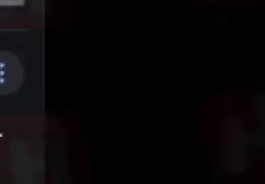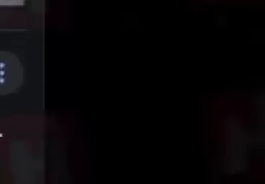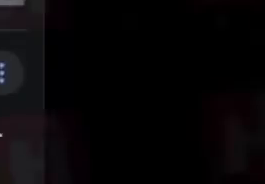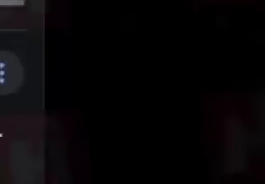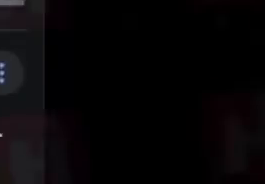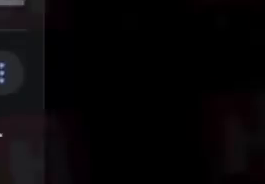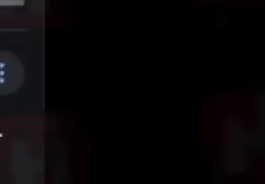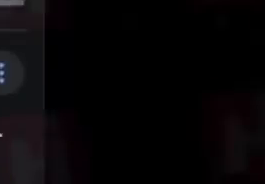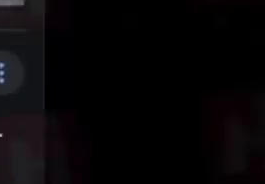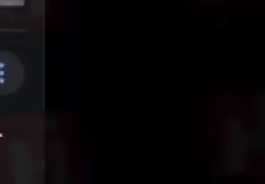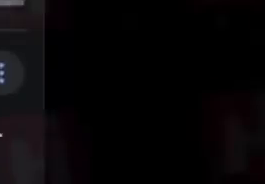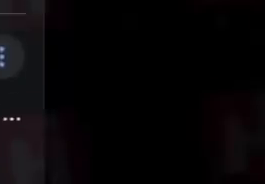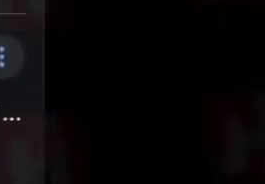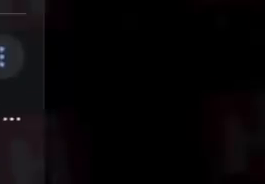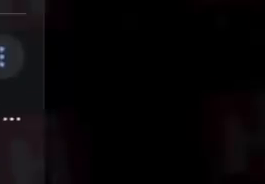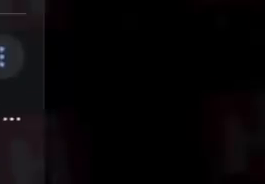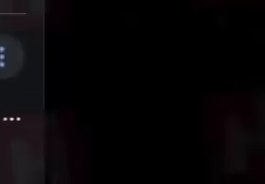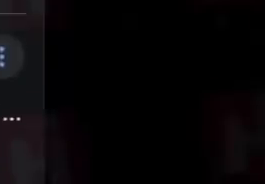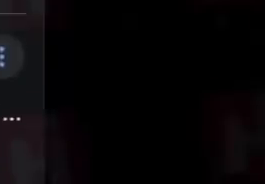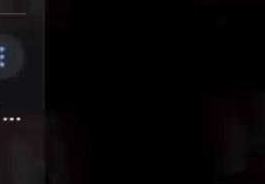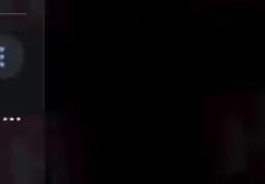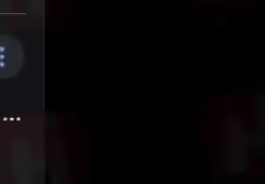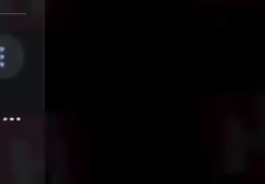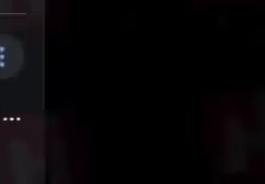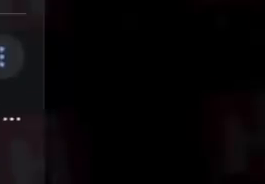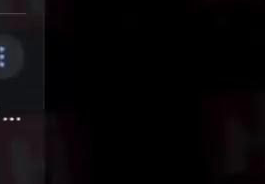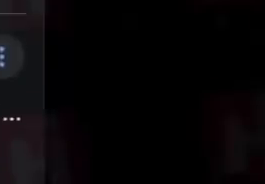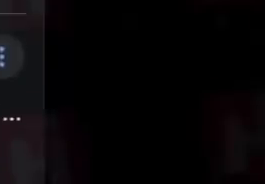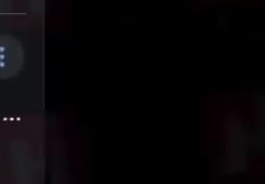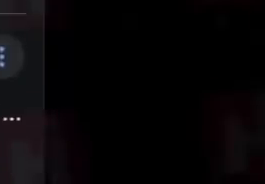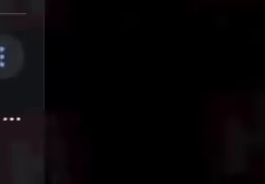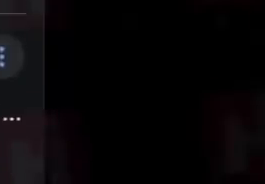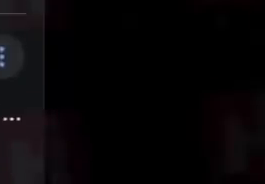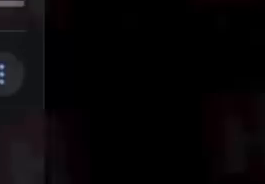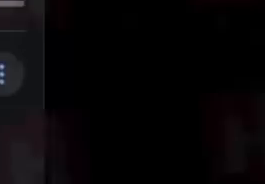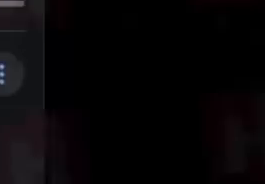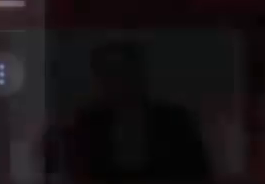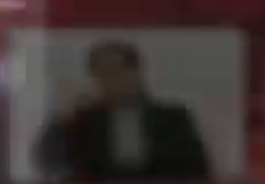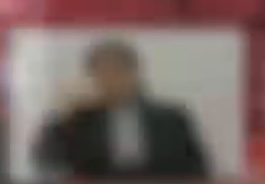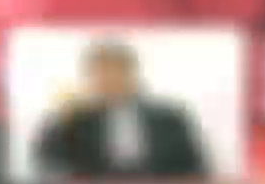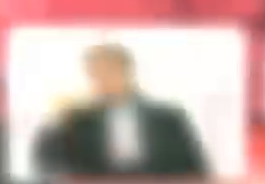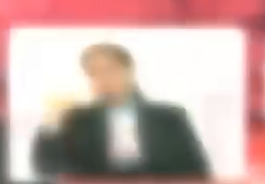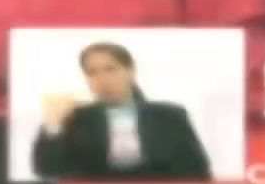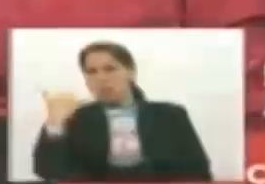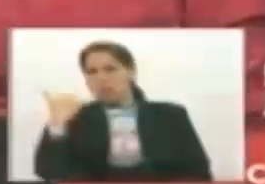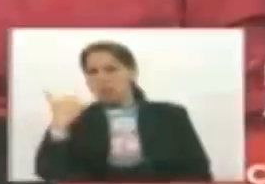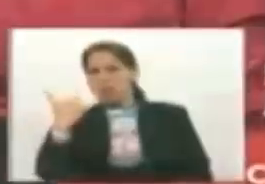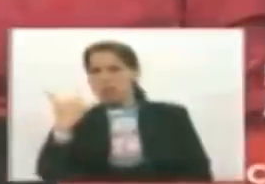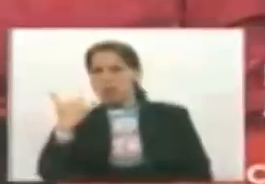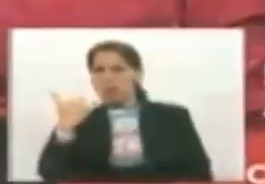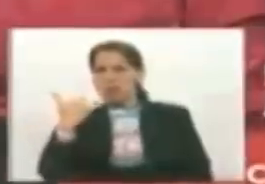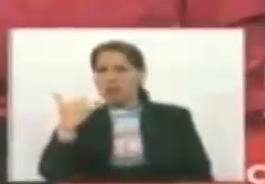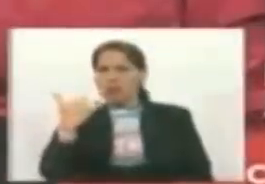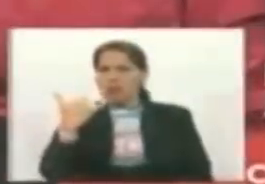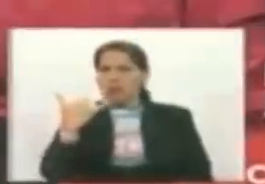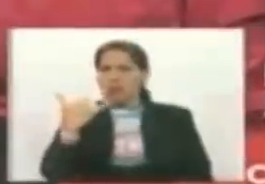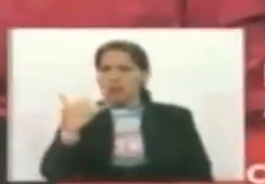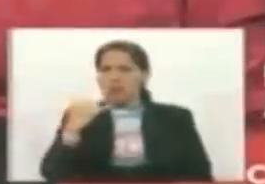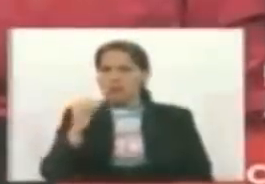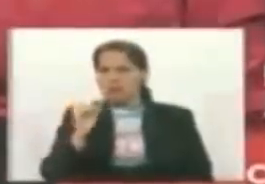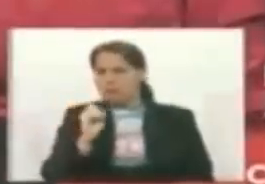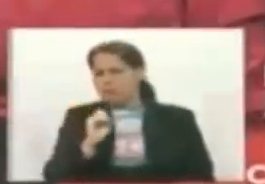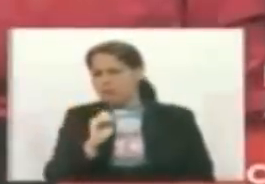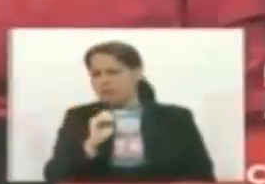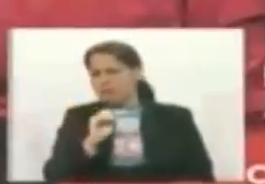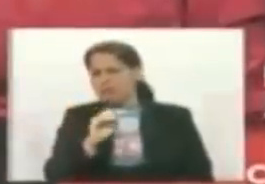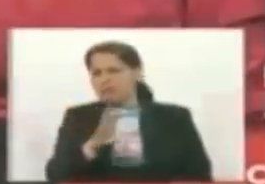y desafortunadas las declaraciones del influyente funcionario venezolano, Diosdado dijo que mantiene su postura de que el gobierno dominicano canceló